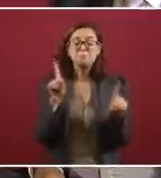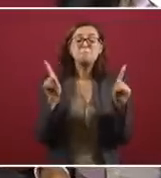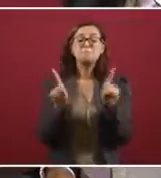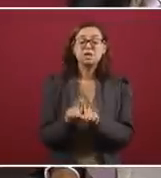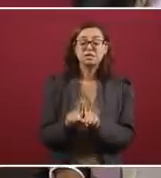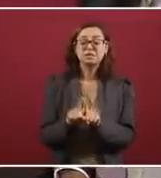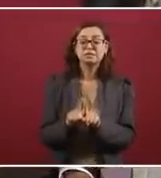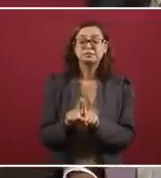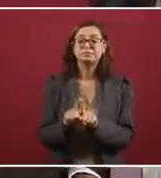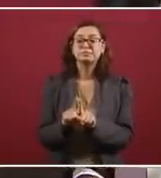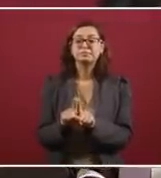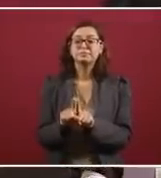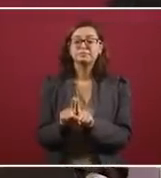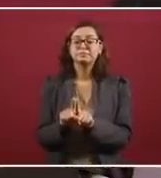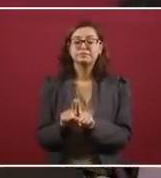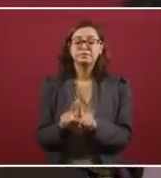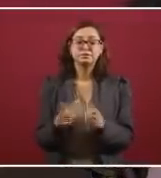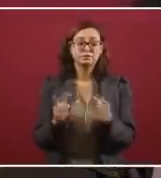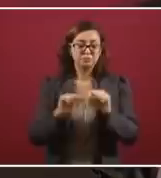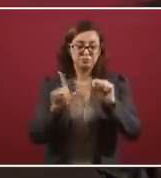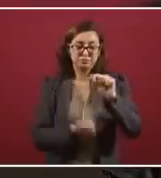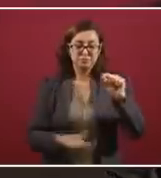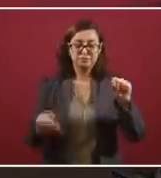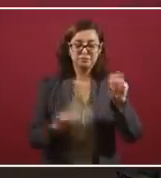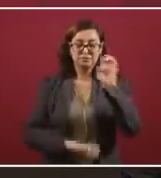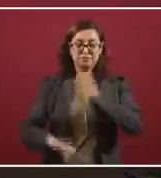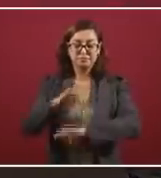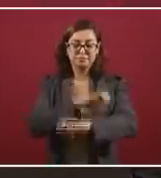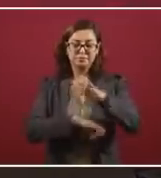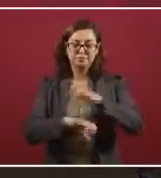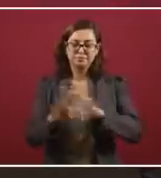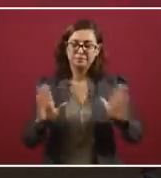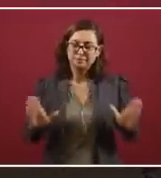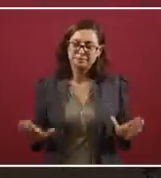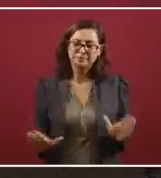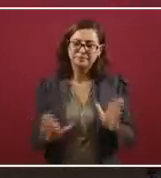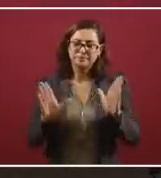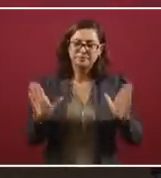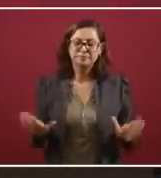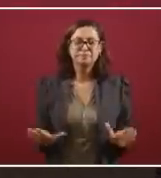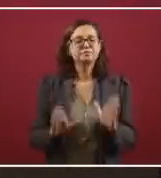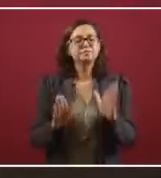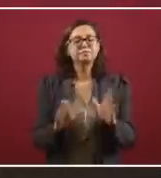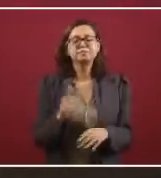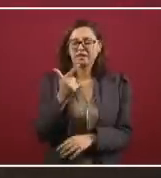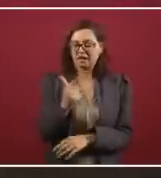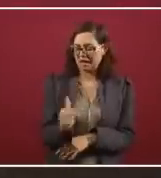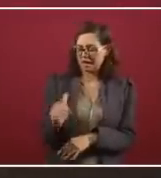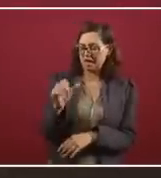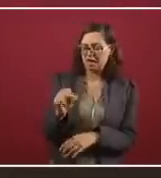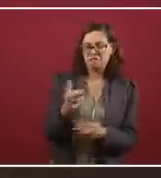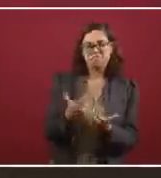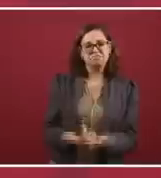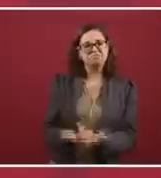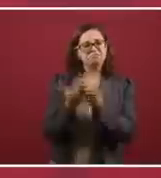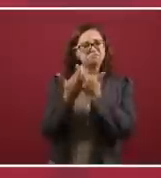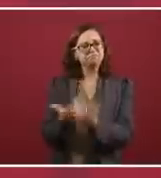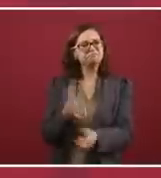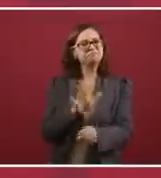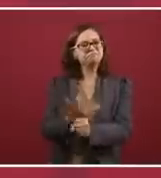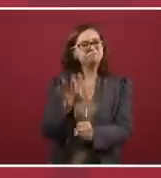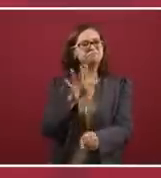de la industria nacional. Vamos a tener gas suficiente en